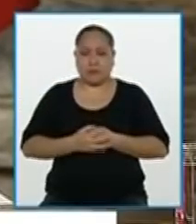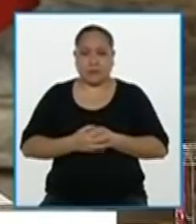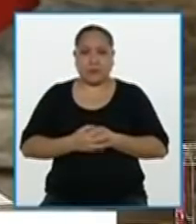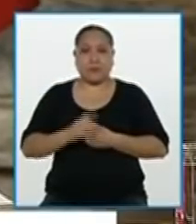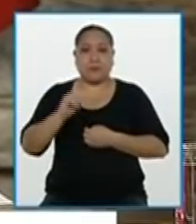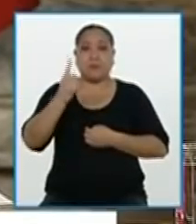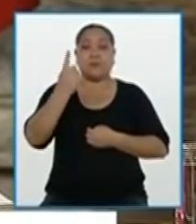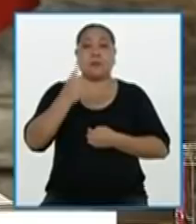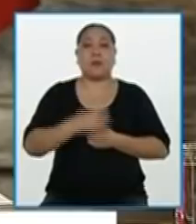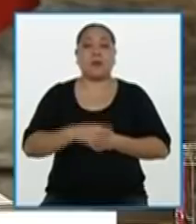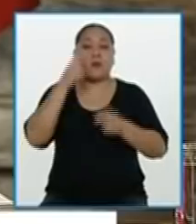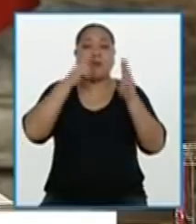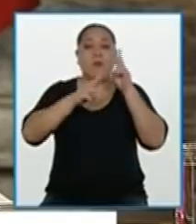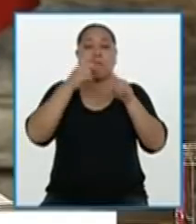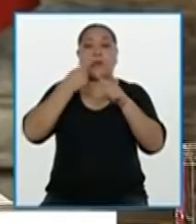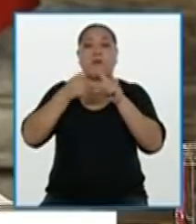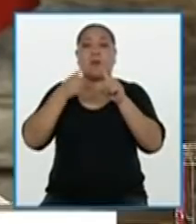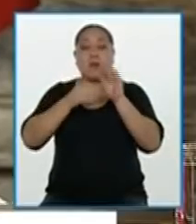pero